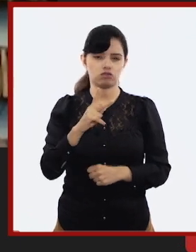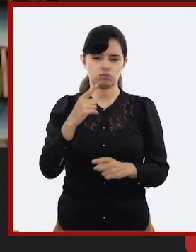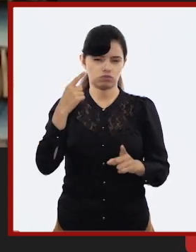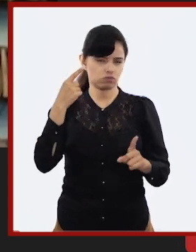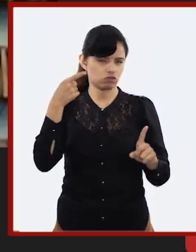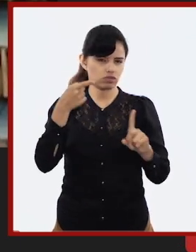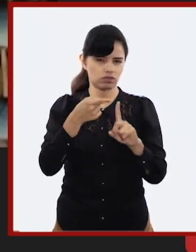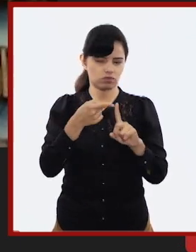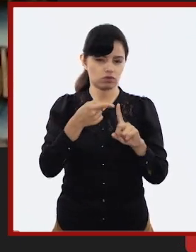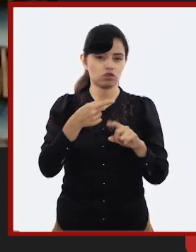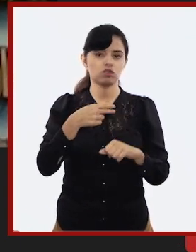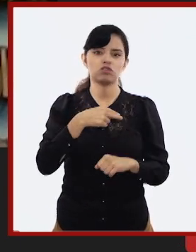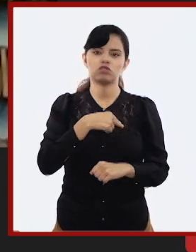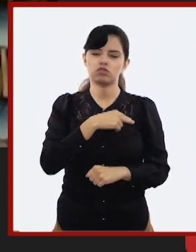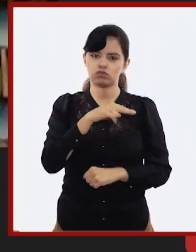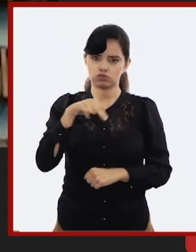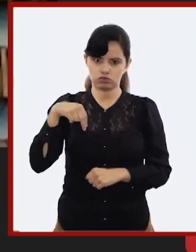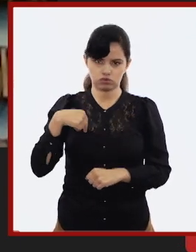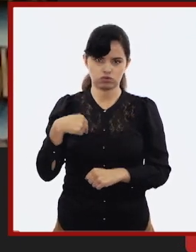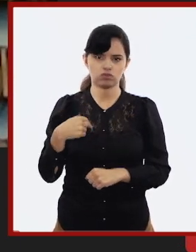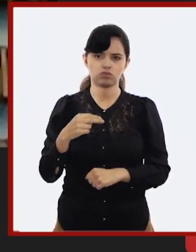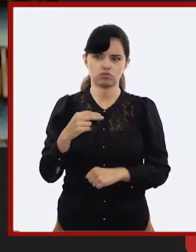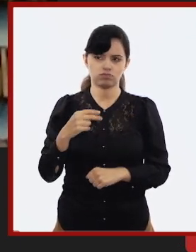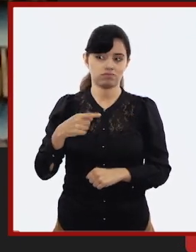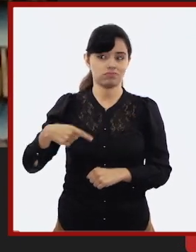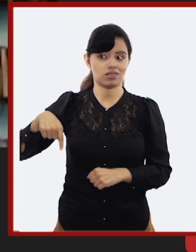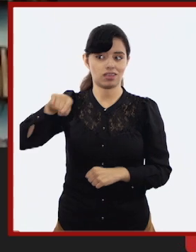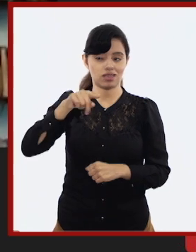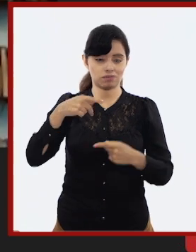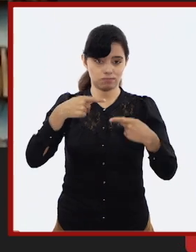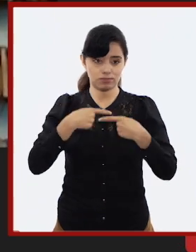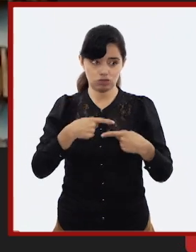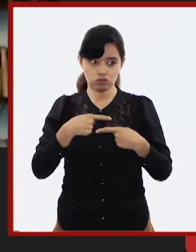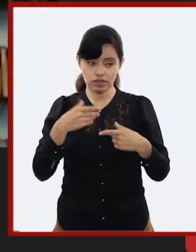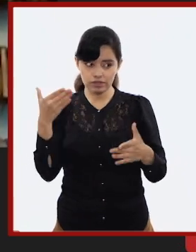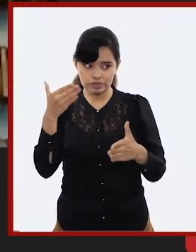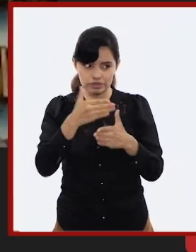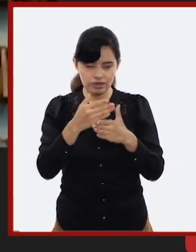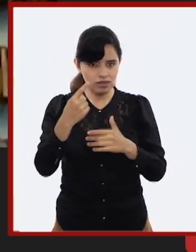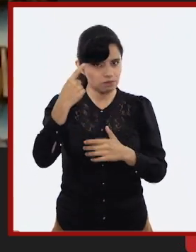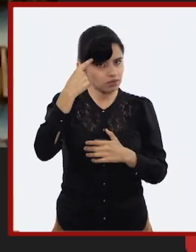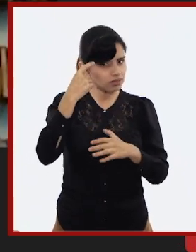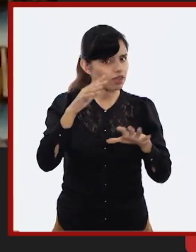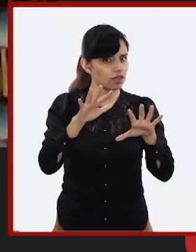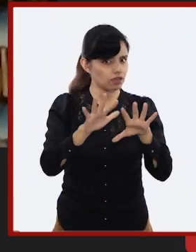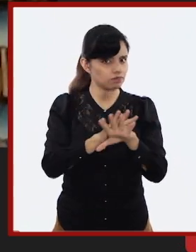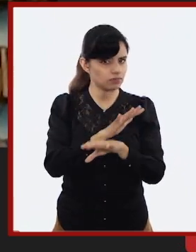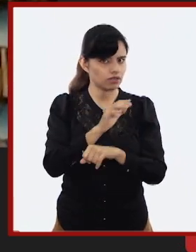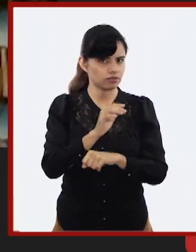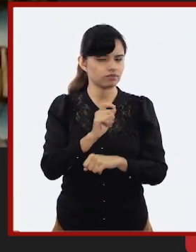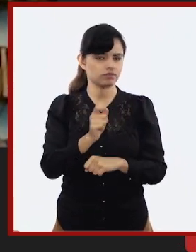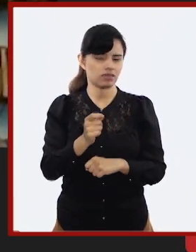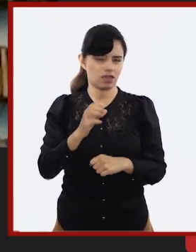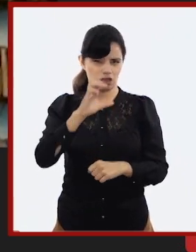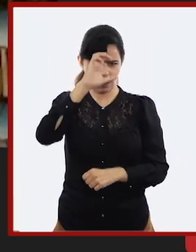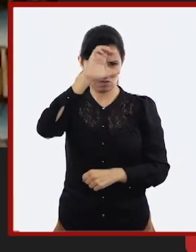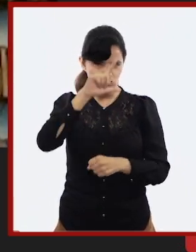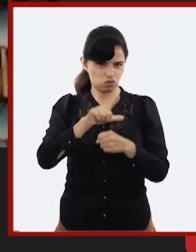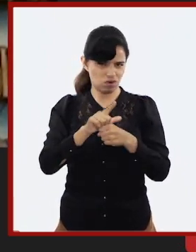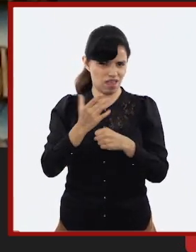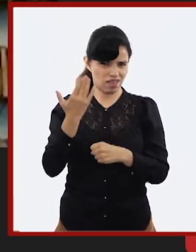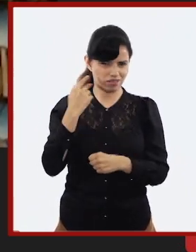es que nosotros queremos un cambio de mentalidad. O sea, estamos deconstruyendo la